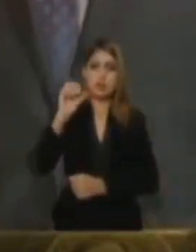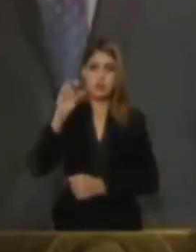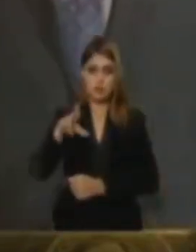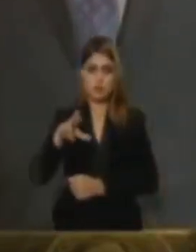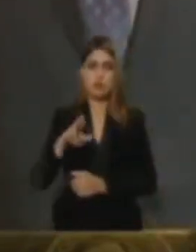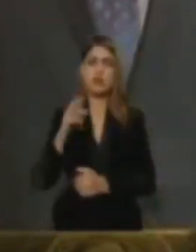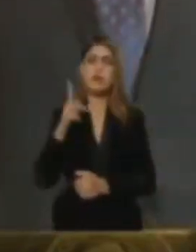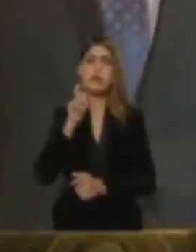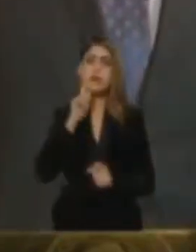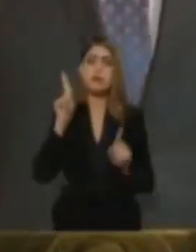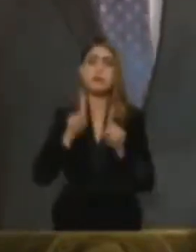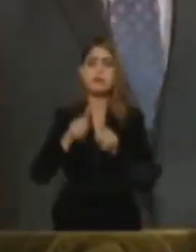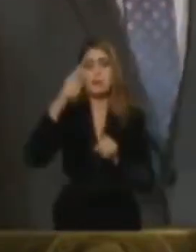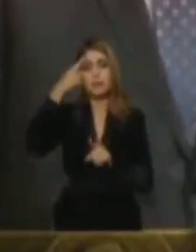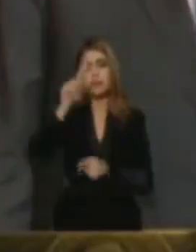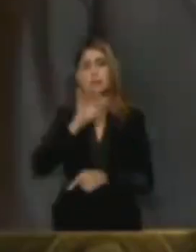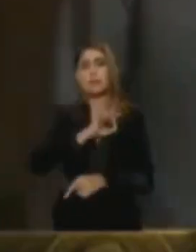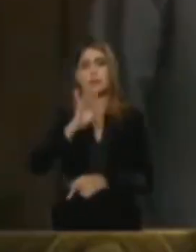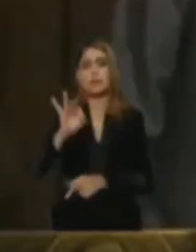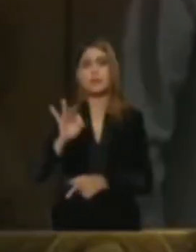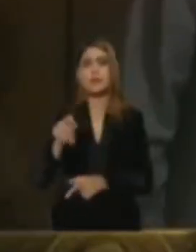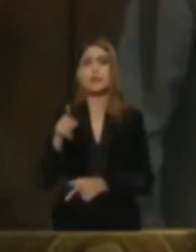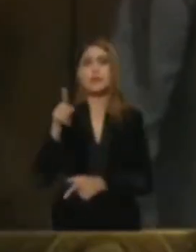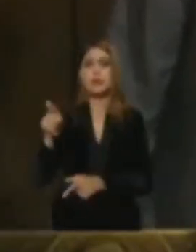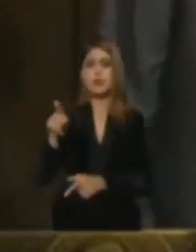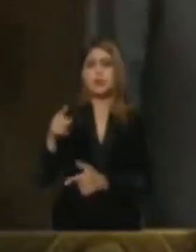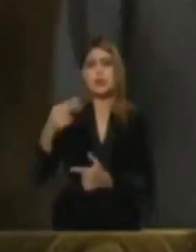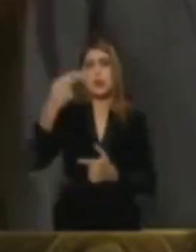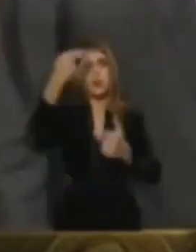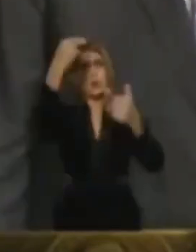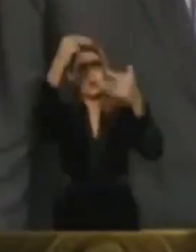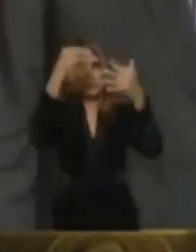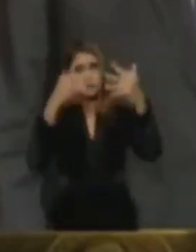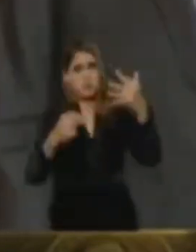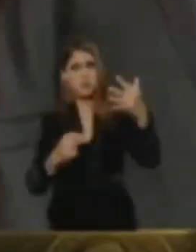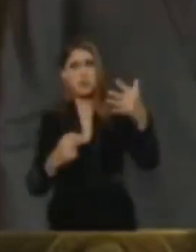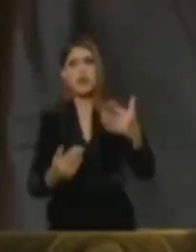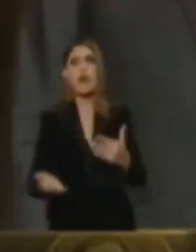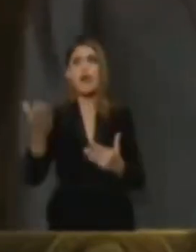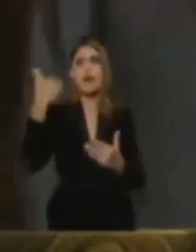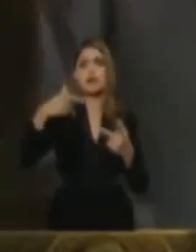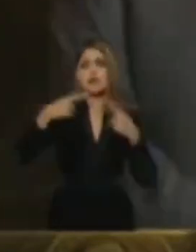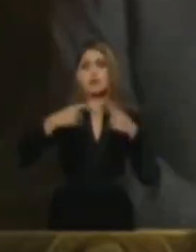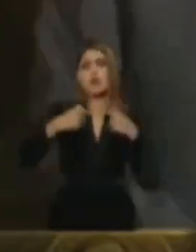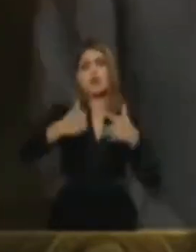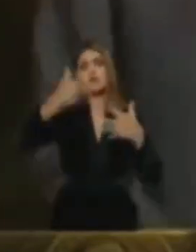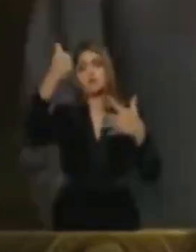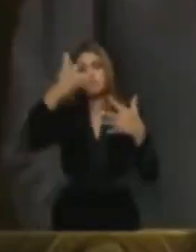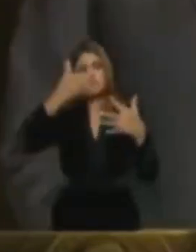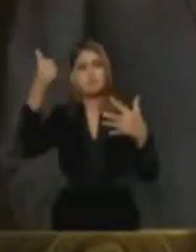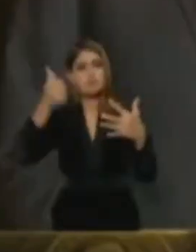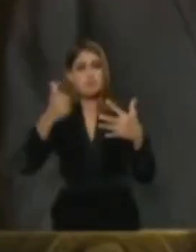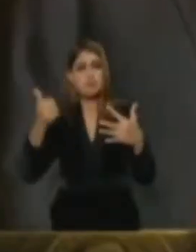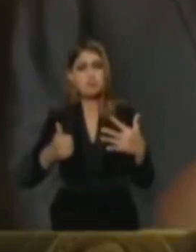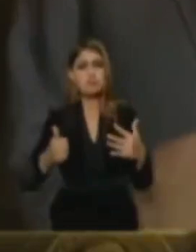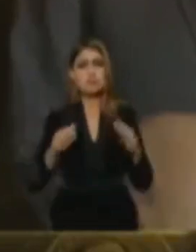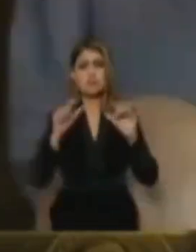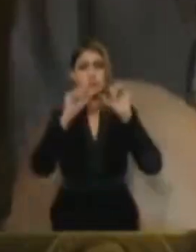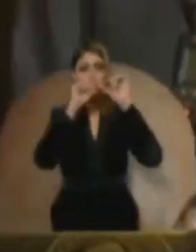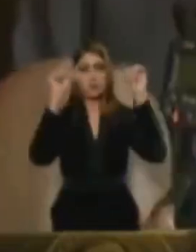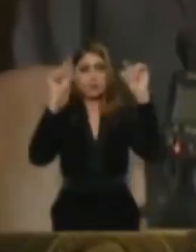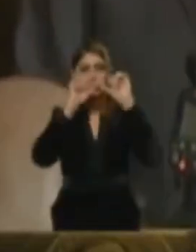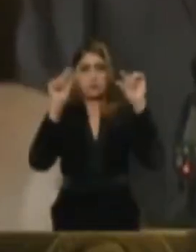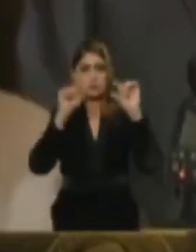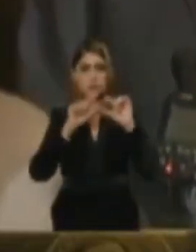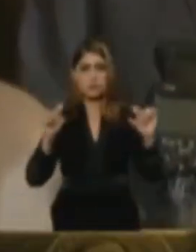la oportunidad de poder revisar los nombres de cada una de las personas que se encuentran en este muro de honor,